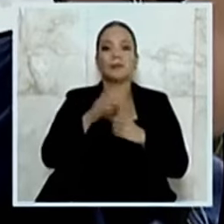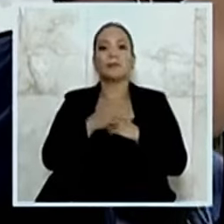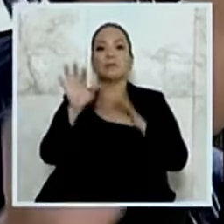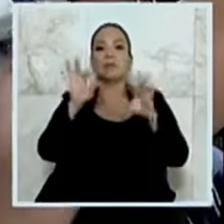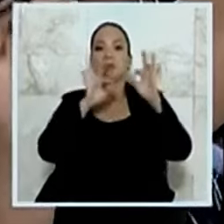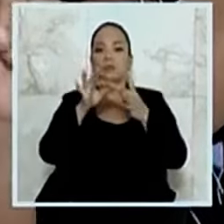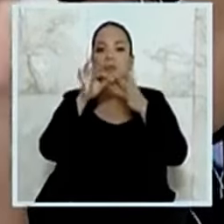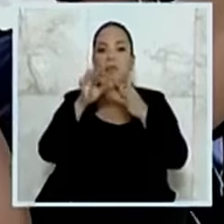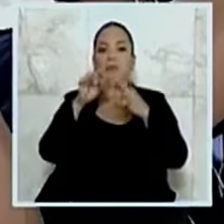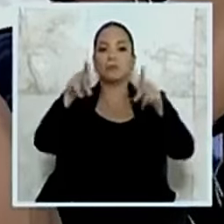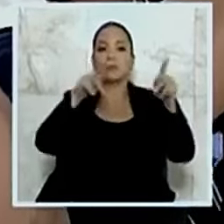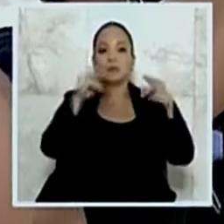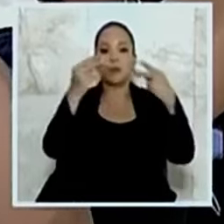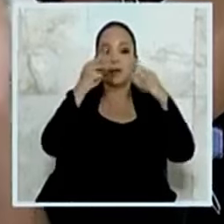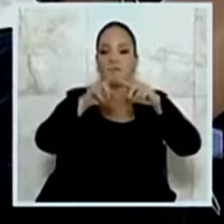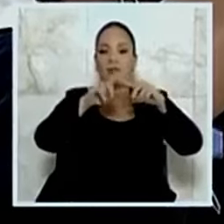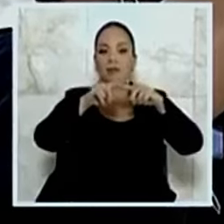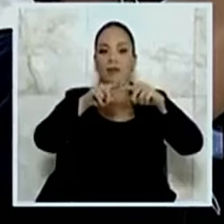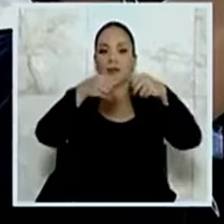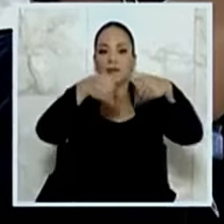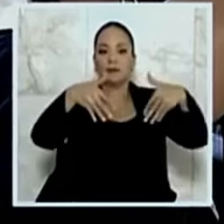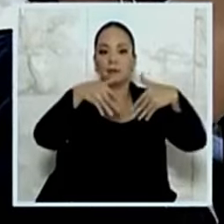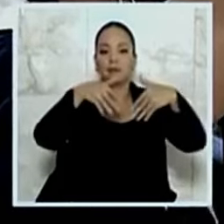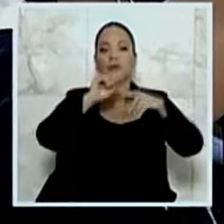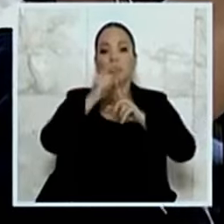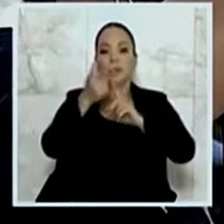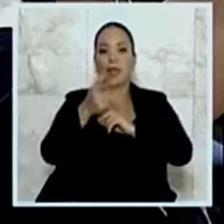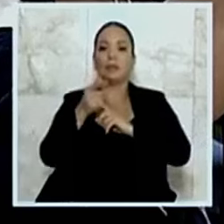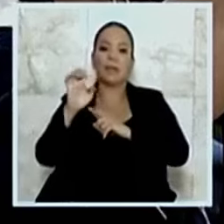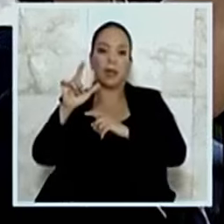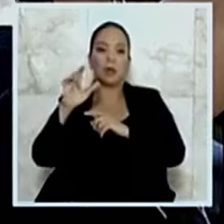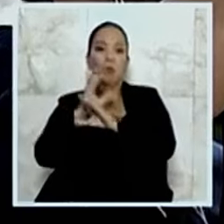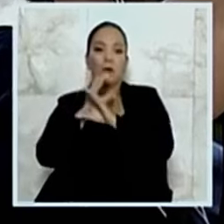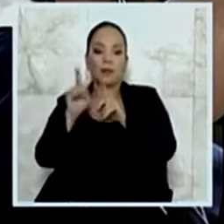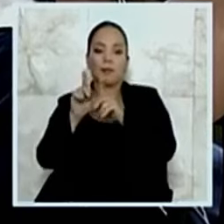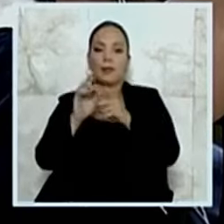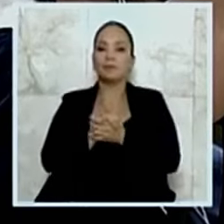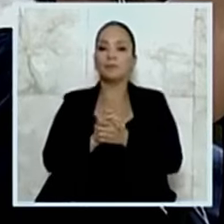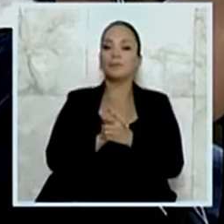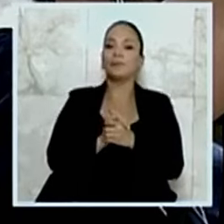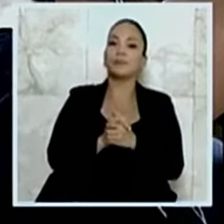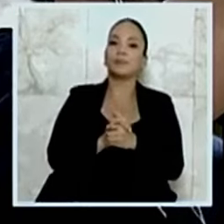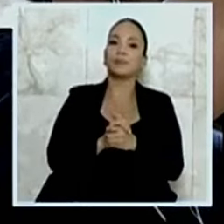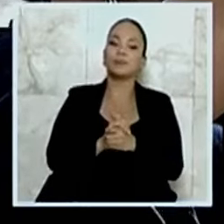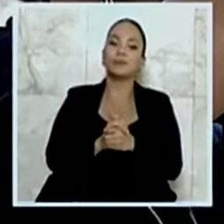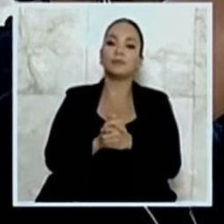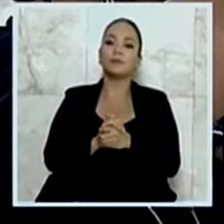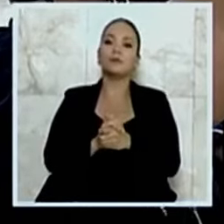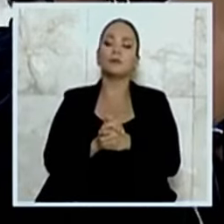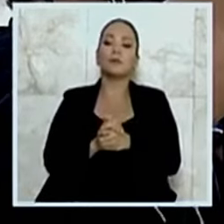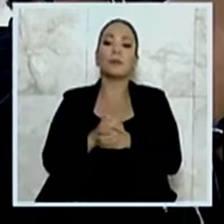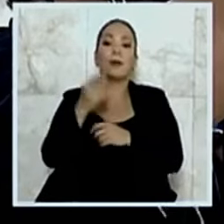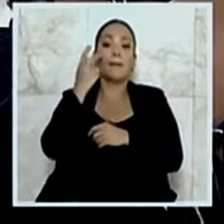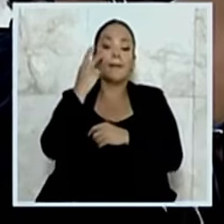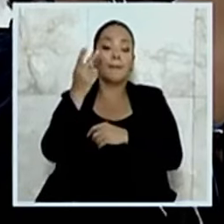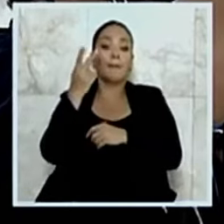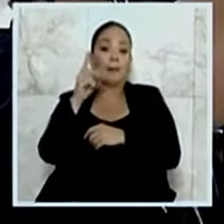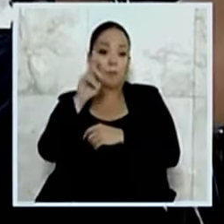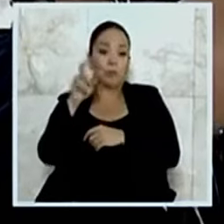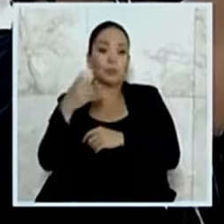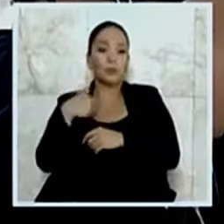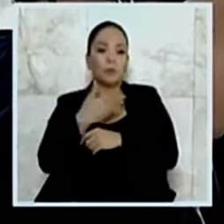Guardián. Buenas tardes, señor presidente, señores miembros de gabinete, compañeros de prensa, invitados especiales y a toda la gente que nos sigue a través de las